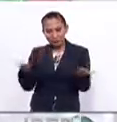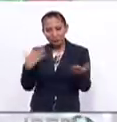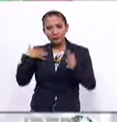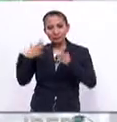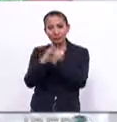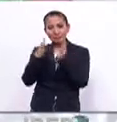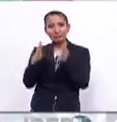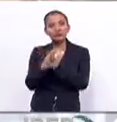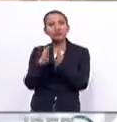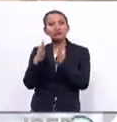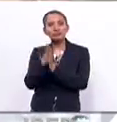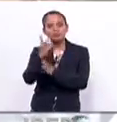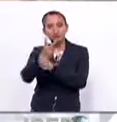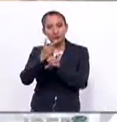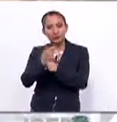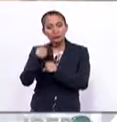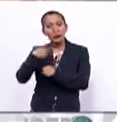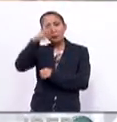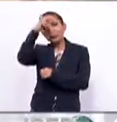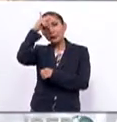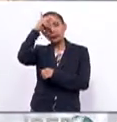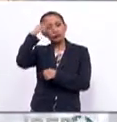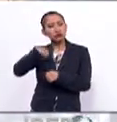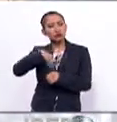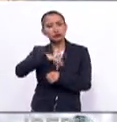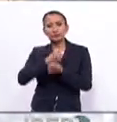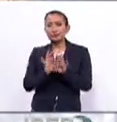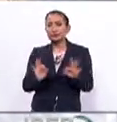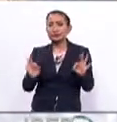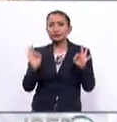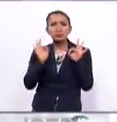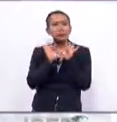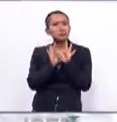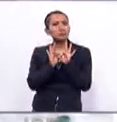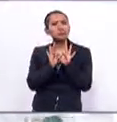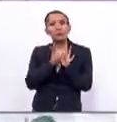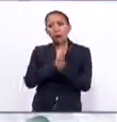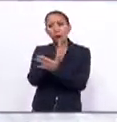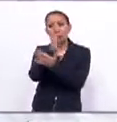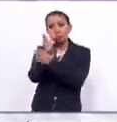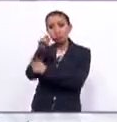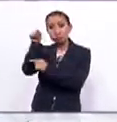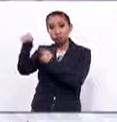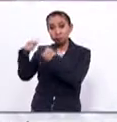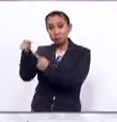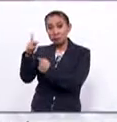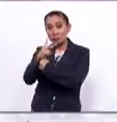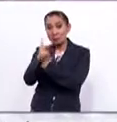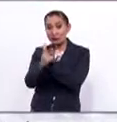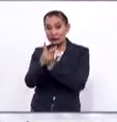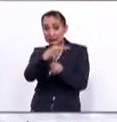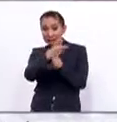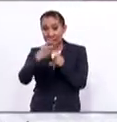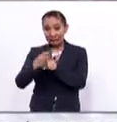la participación. Para el Perú ha sido muy importante tener una presencia como país invitado en Arco